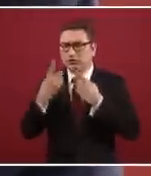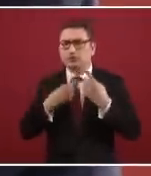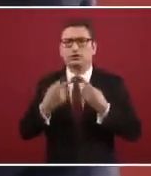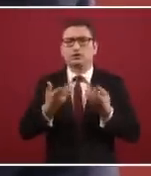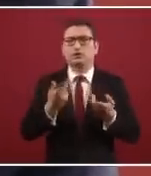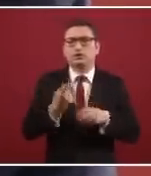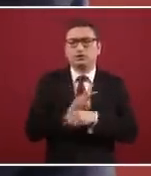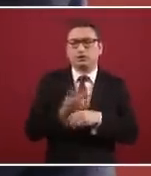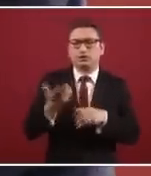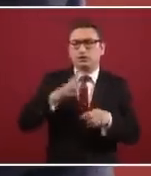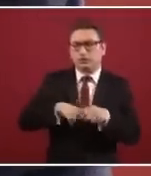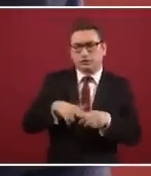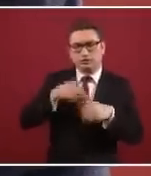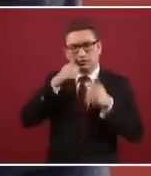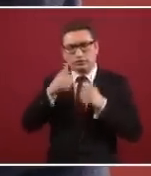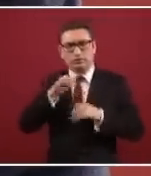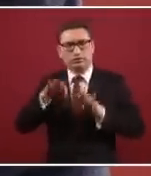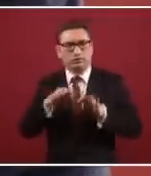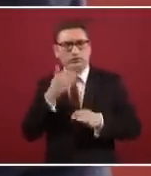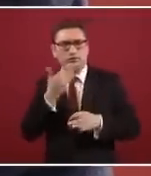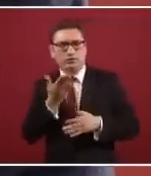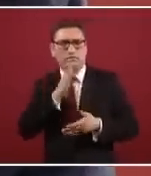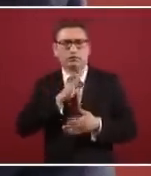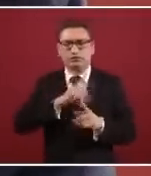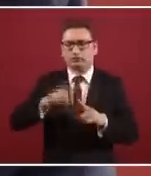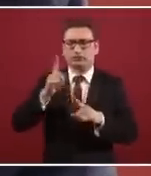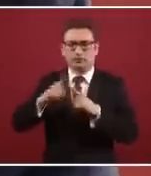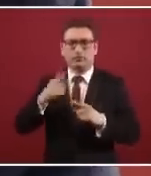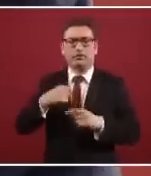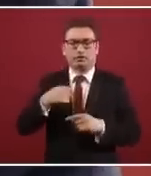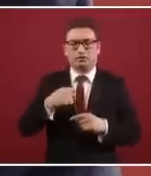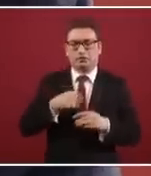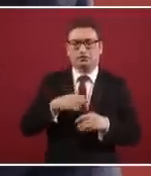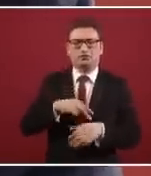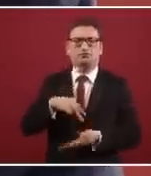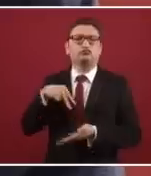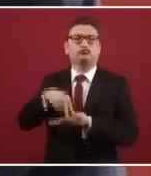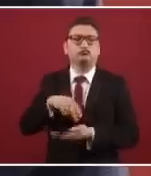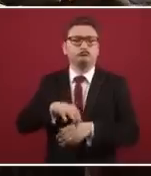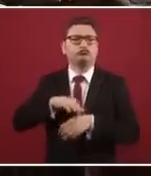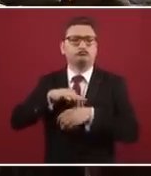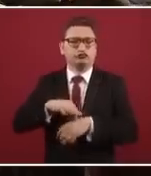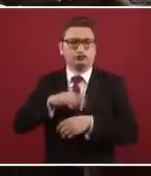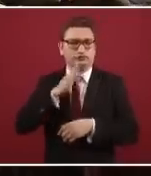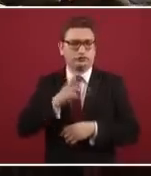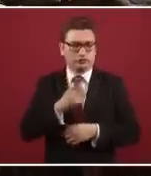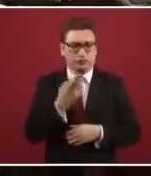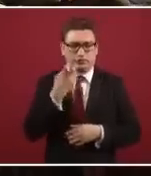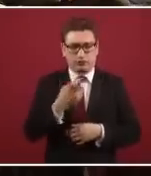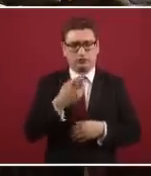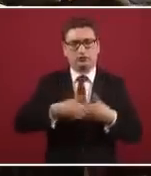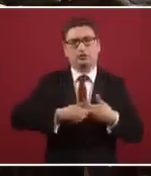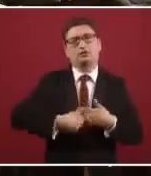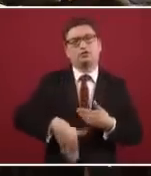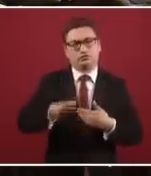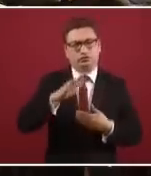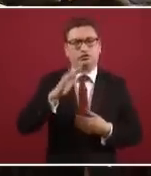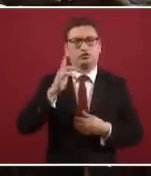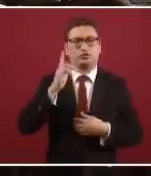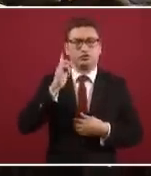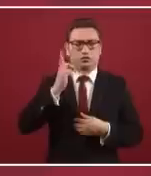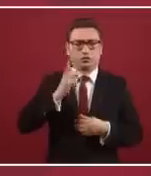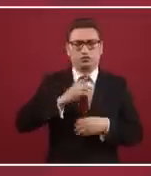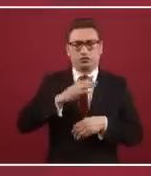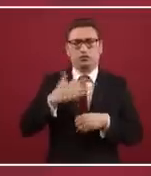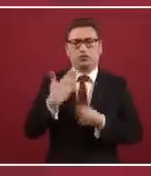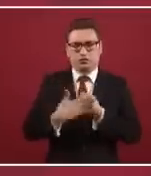el trato que les dan, en fin, todo esto. Yo espero que pronto vamos a mejorar